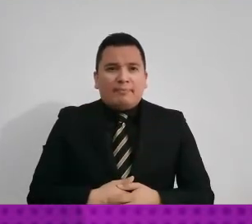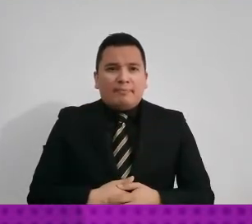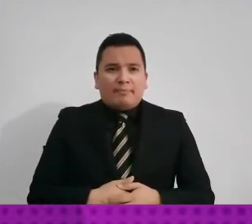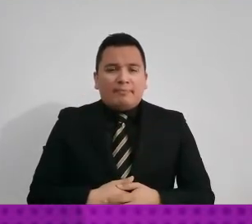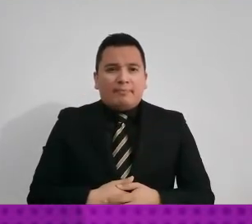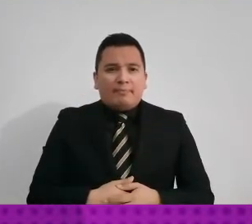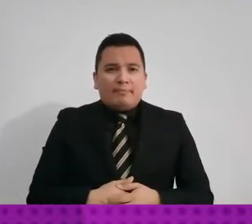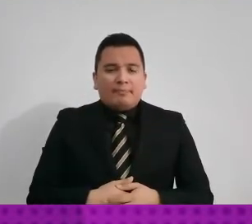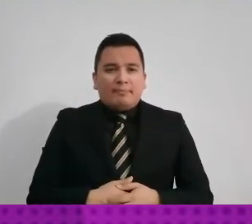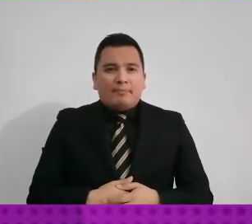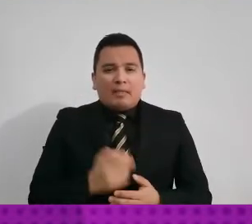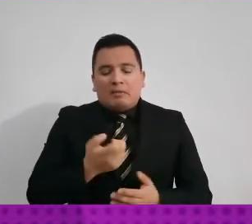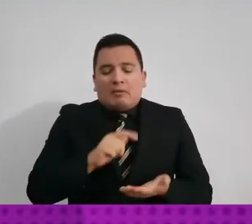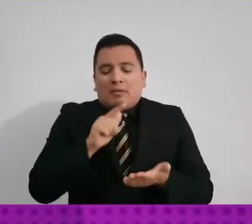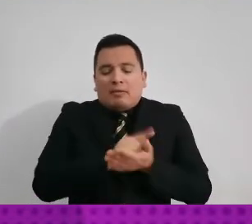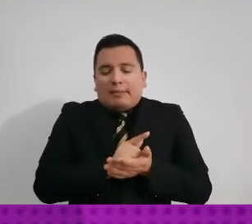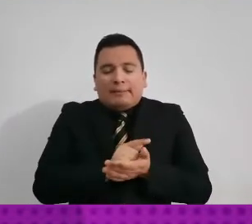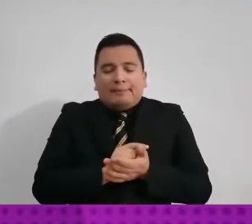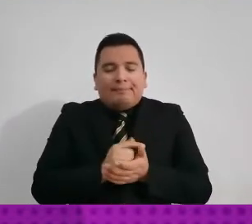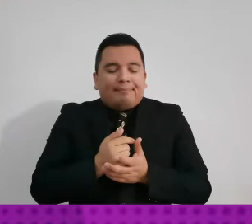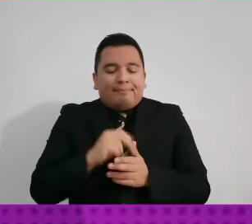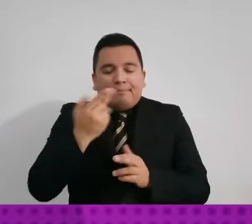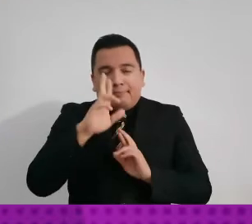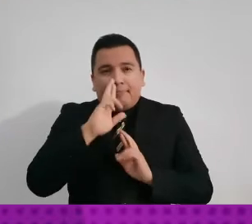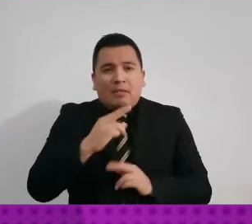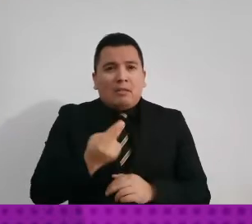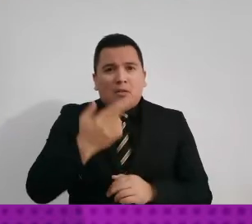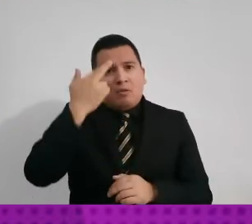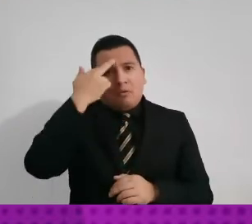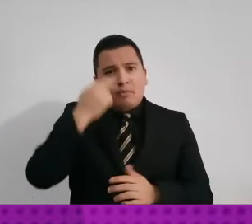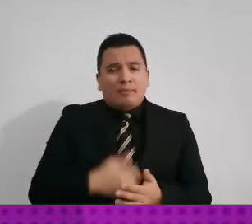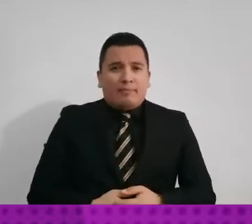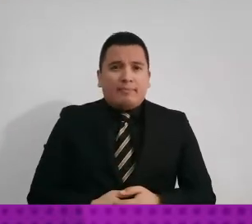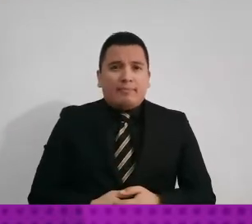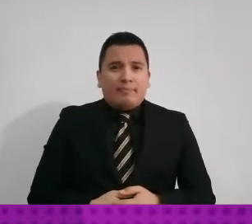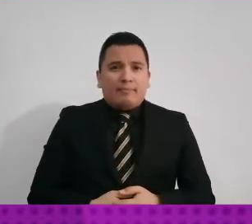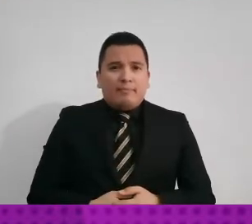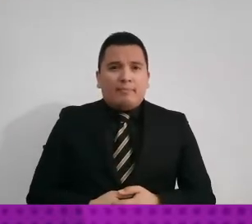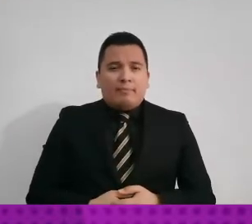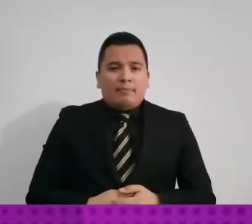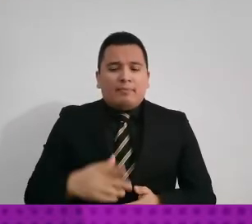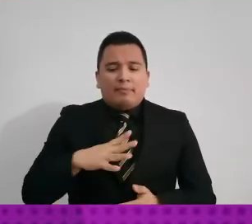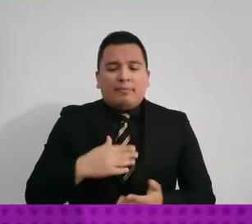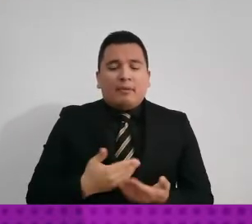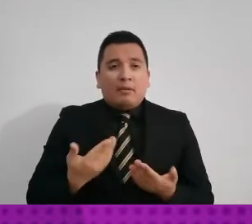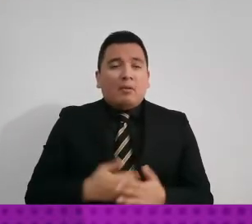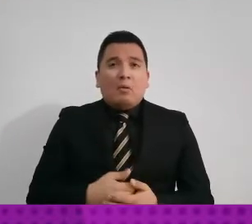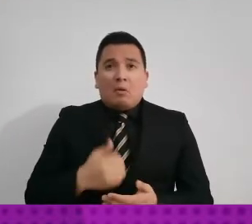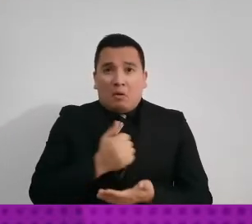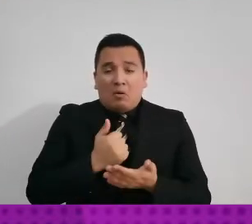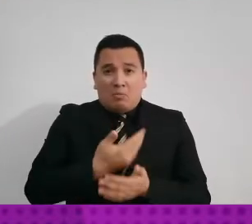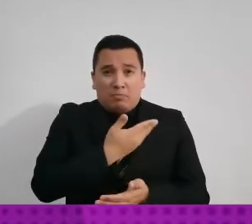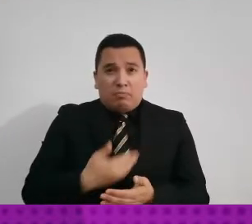los documentos, con todos los requisitos que establece la ley. Hay que recordar, Guillermo, que en este caso, como